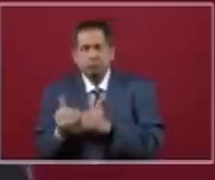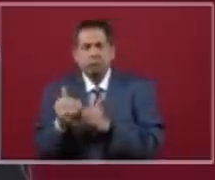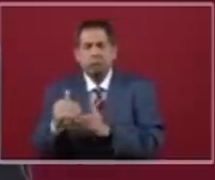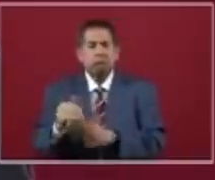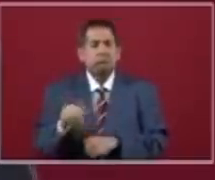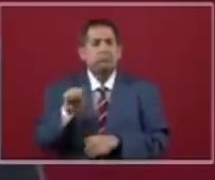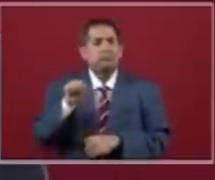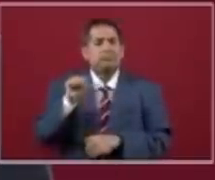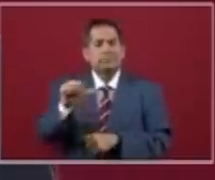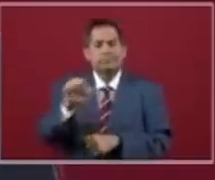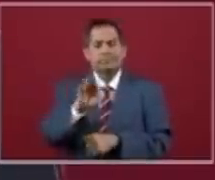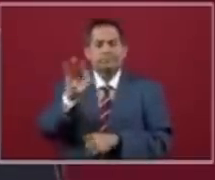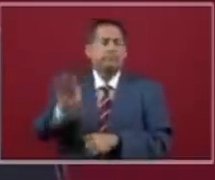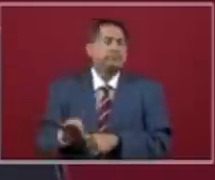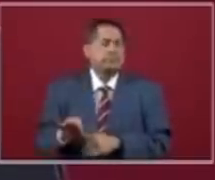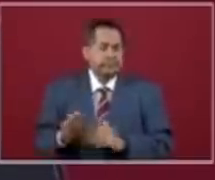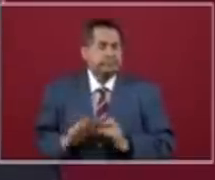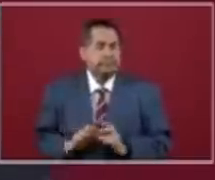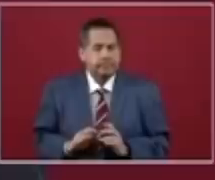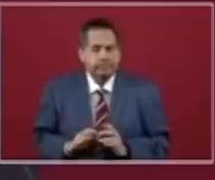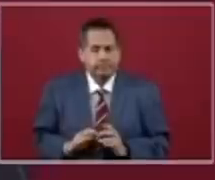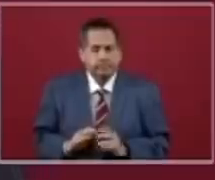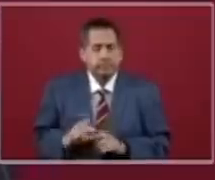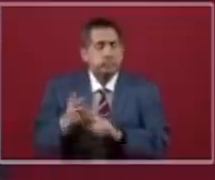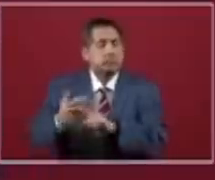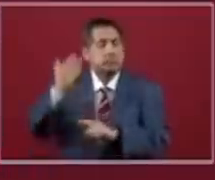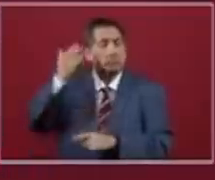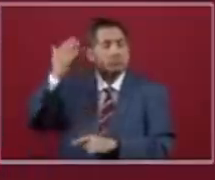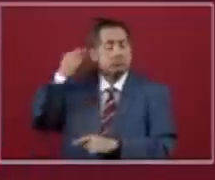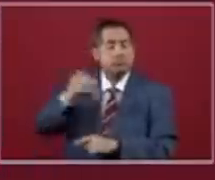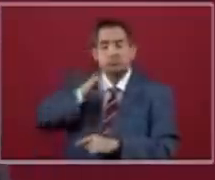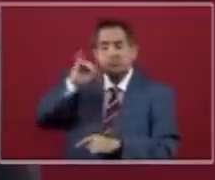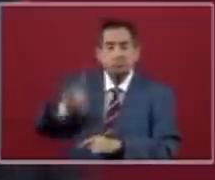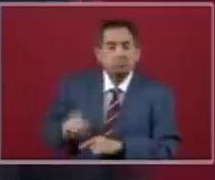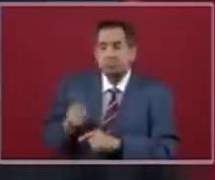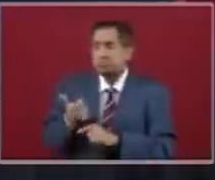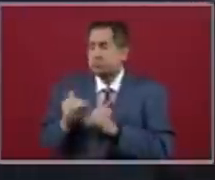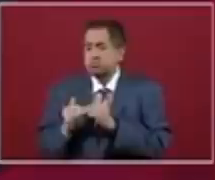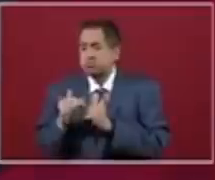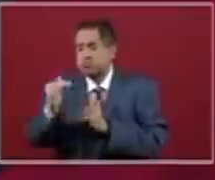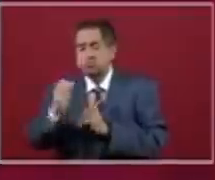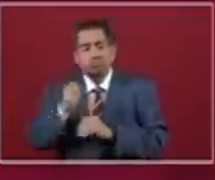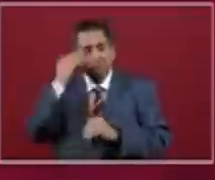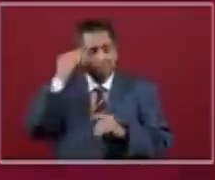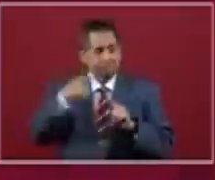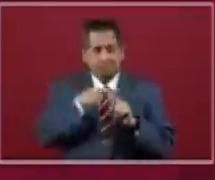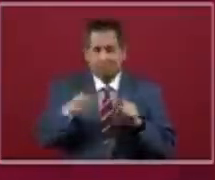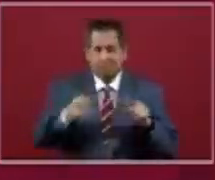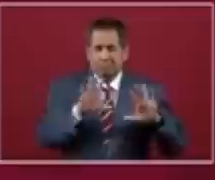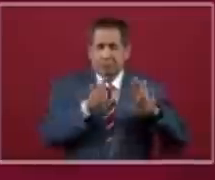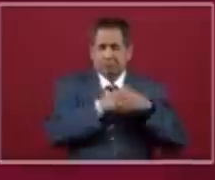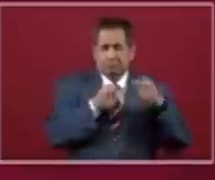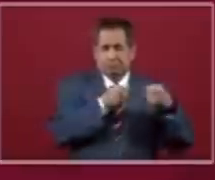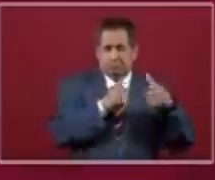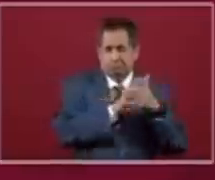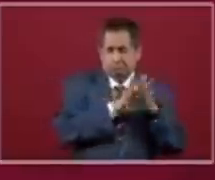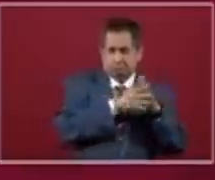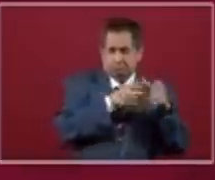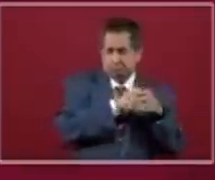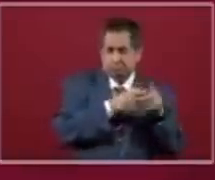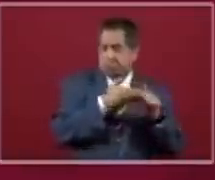del 16%, que no se había logrado en todo el periodo neoliberal,